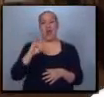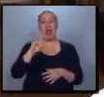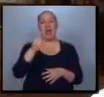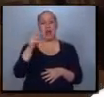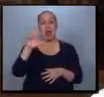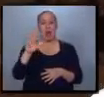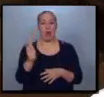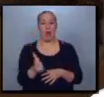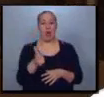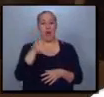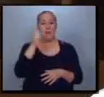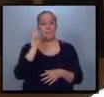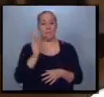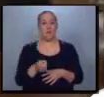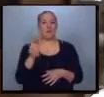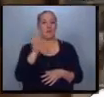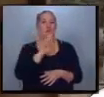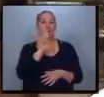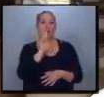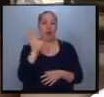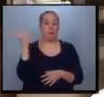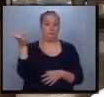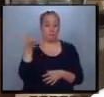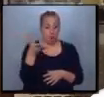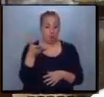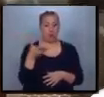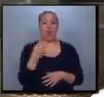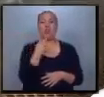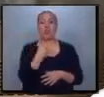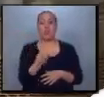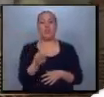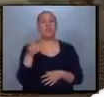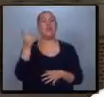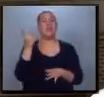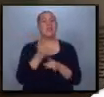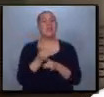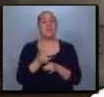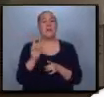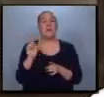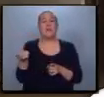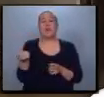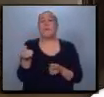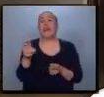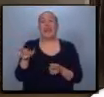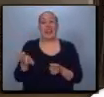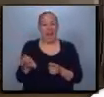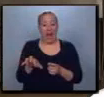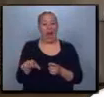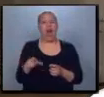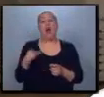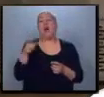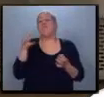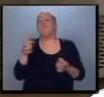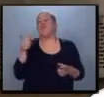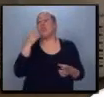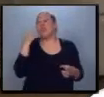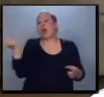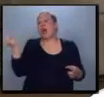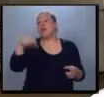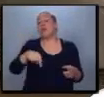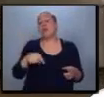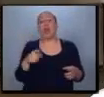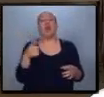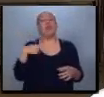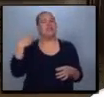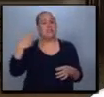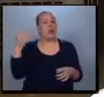es justamente la moza que los atendió, que habitualmente es cajera, pero que ese día los atendió, que suelen venir esta pareja